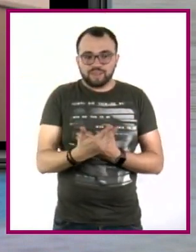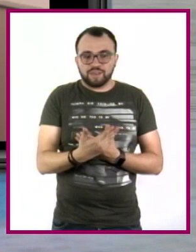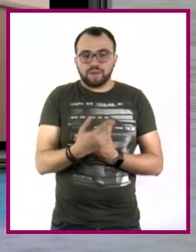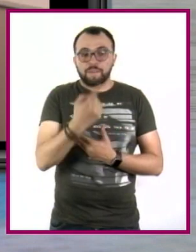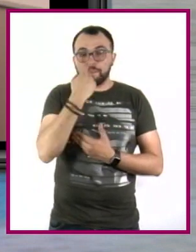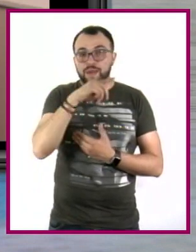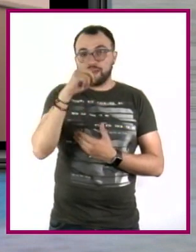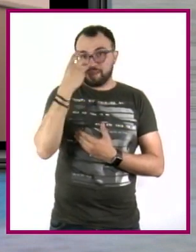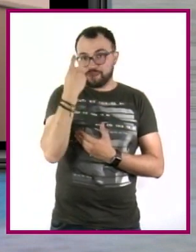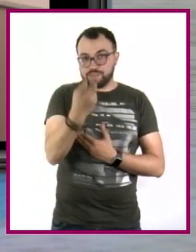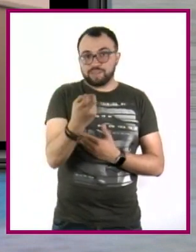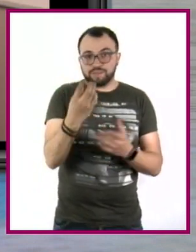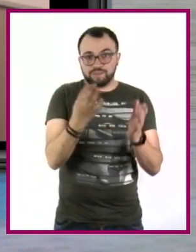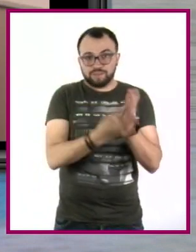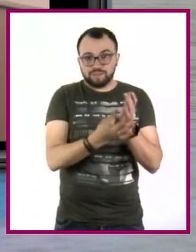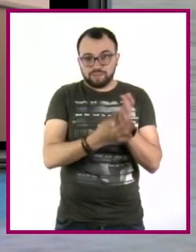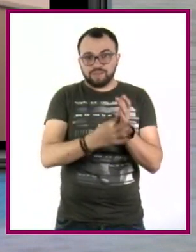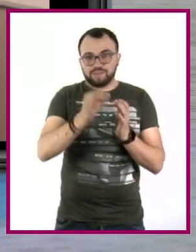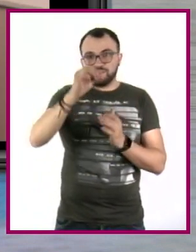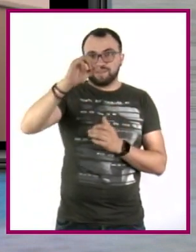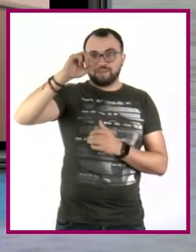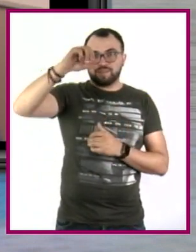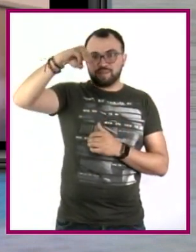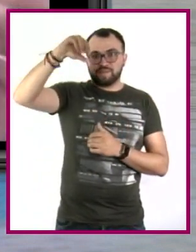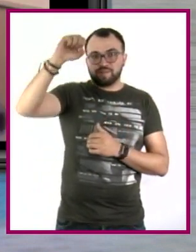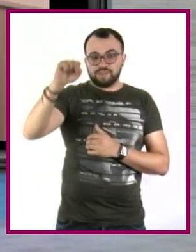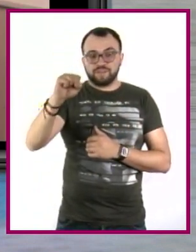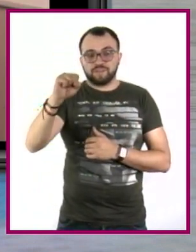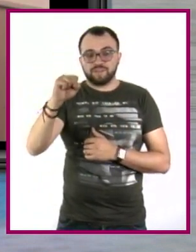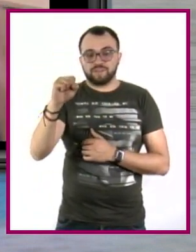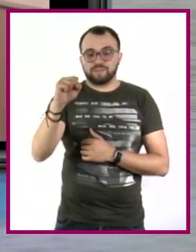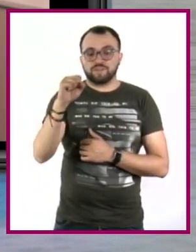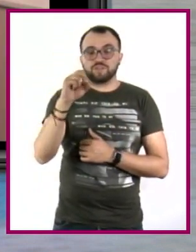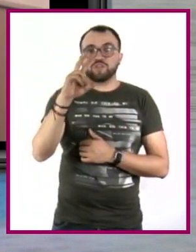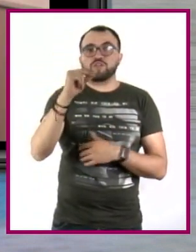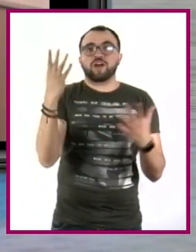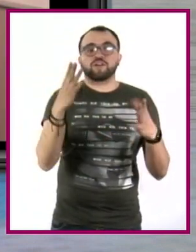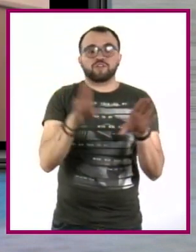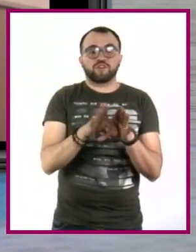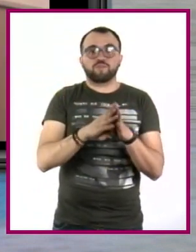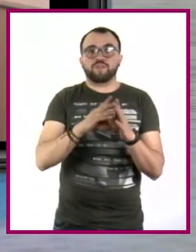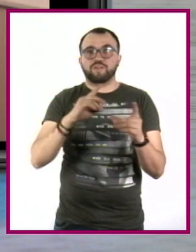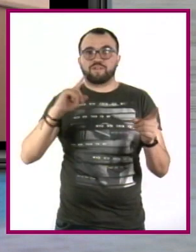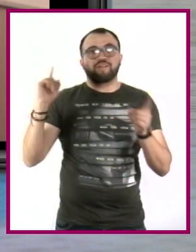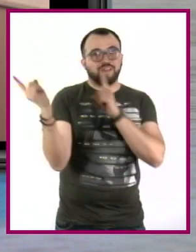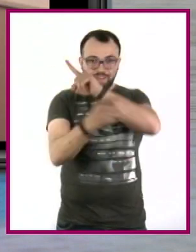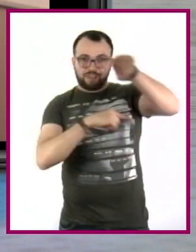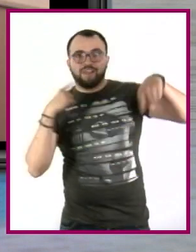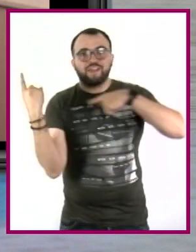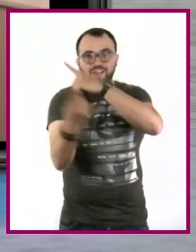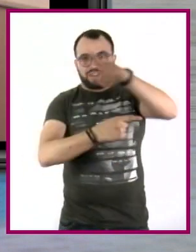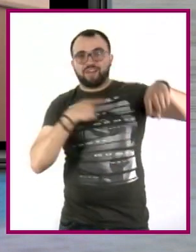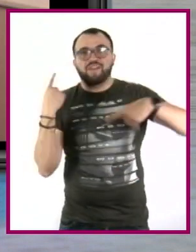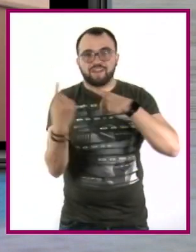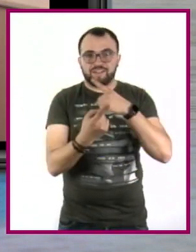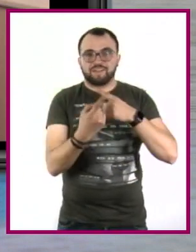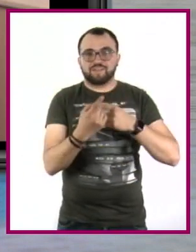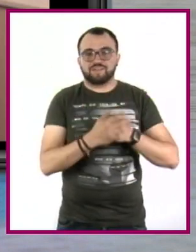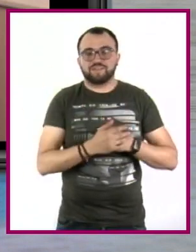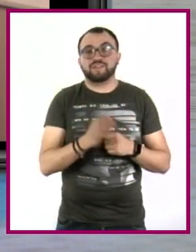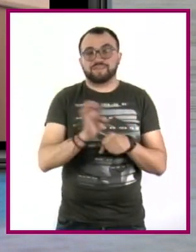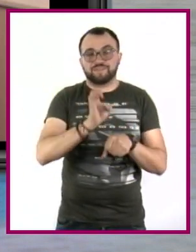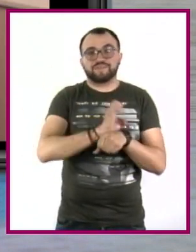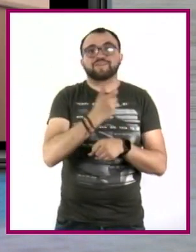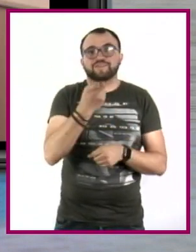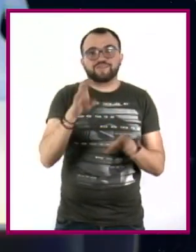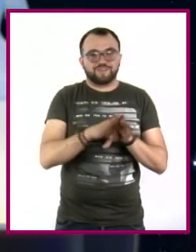el imán del AMS no haga dar vueltas a la Estación Espacial Internacional. Entonces, ese es un